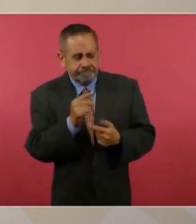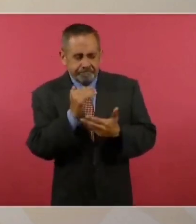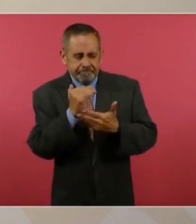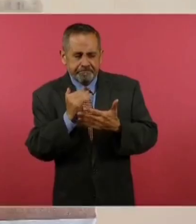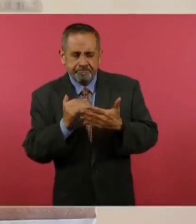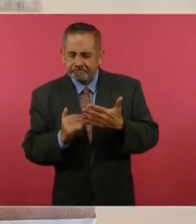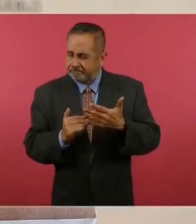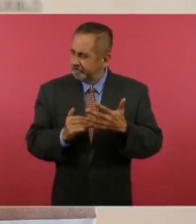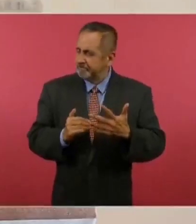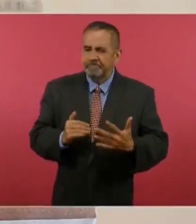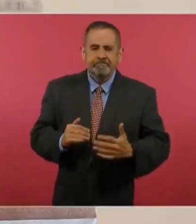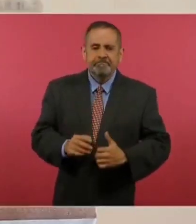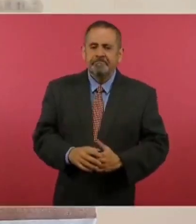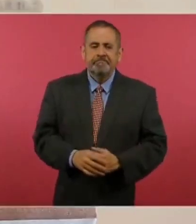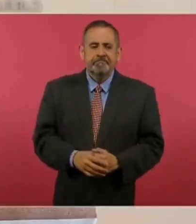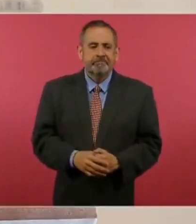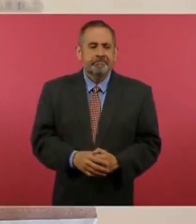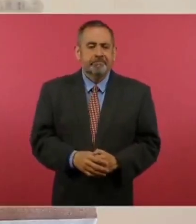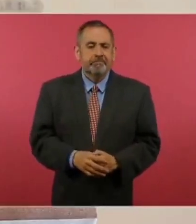de